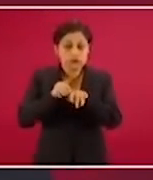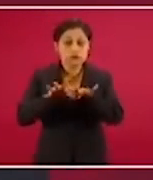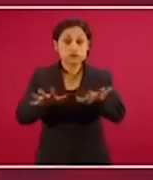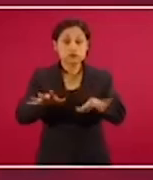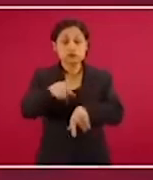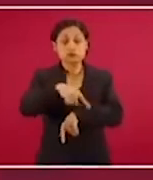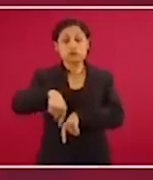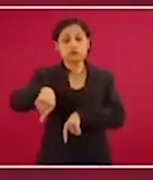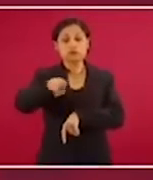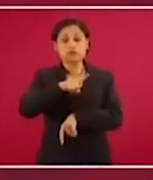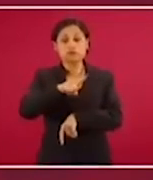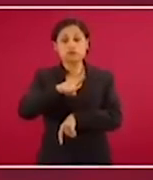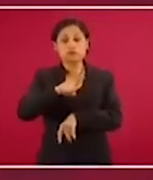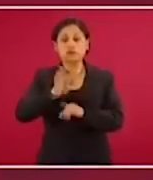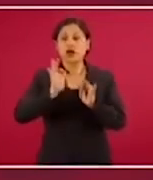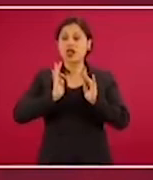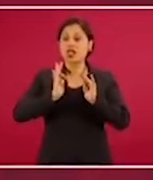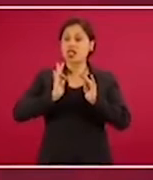confiemos